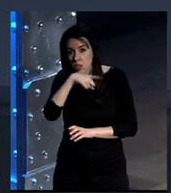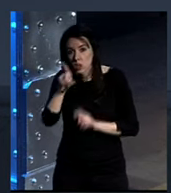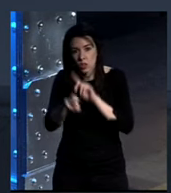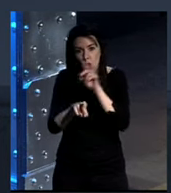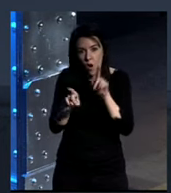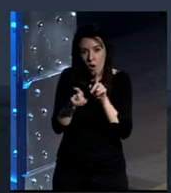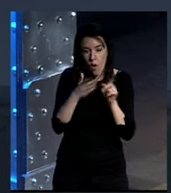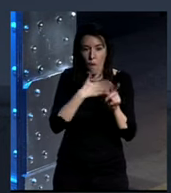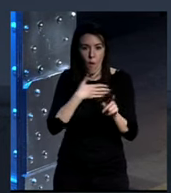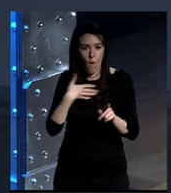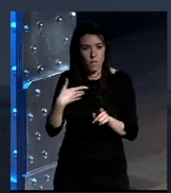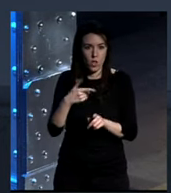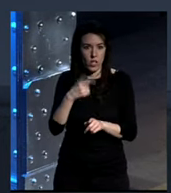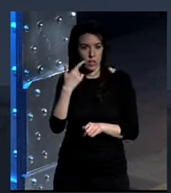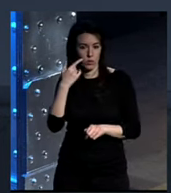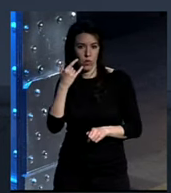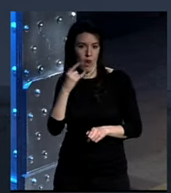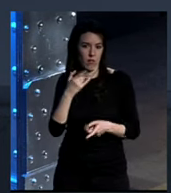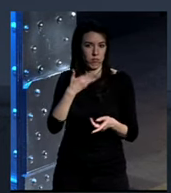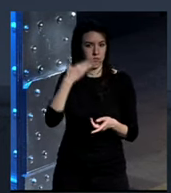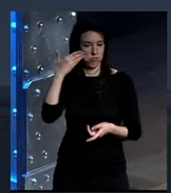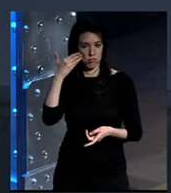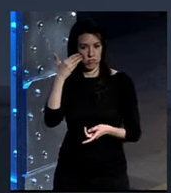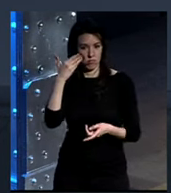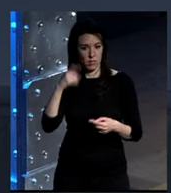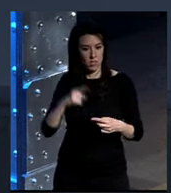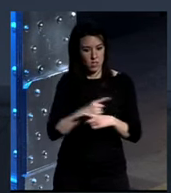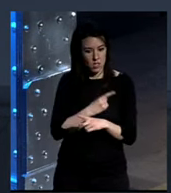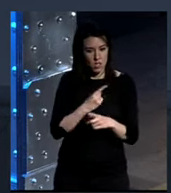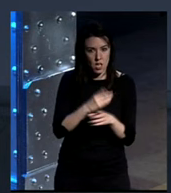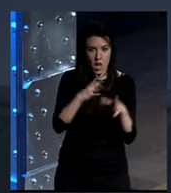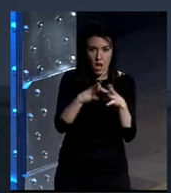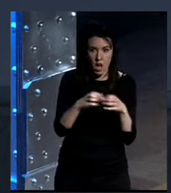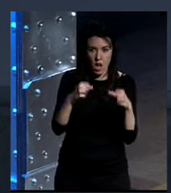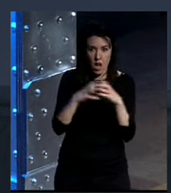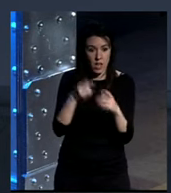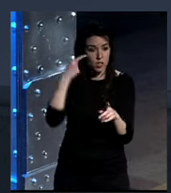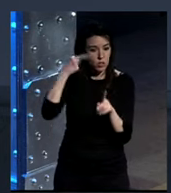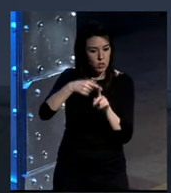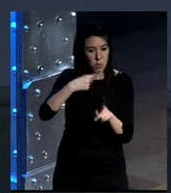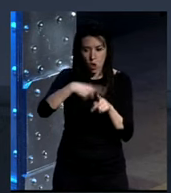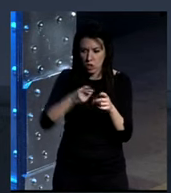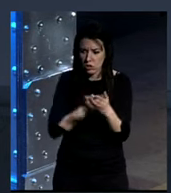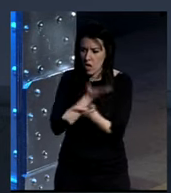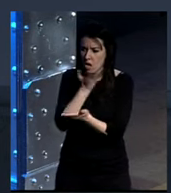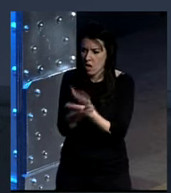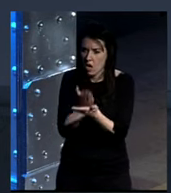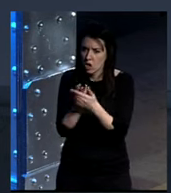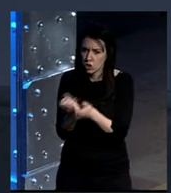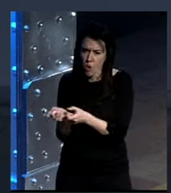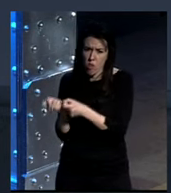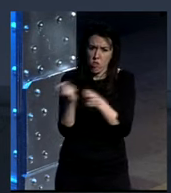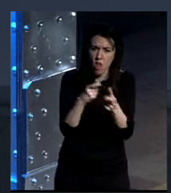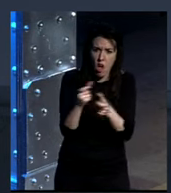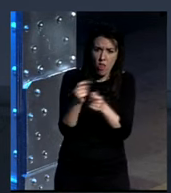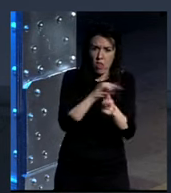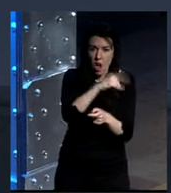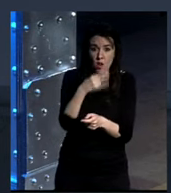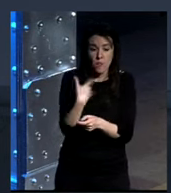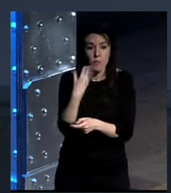que querías presumir de saberlo, tu inquietud para dar más de lo que te pedían y tu comprensión para